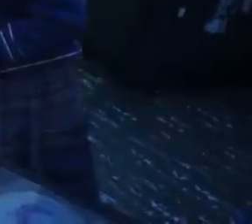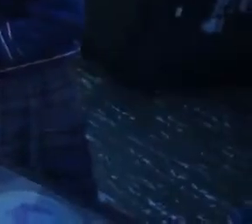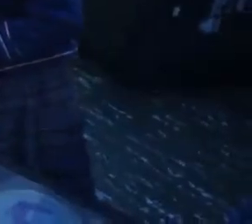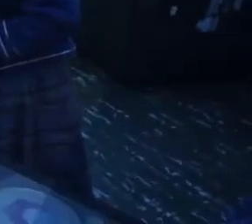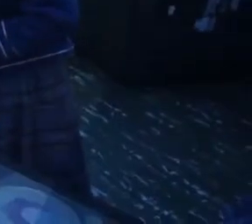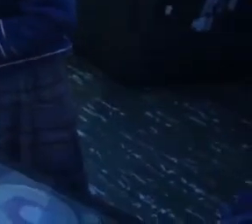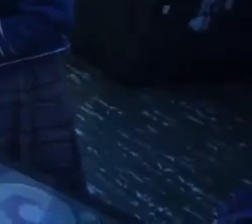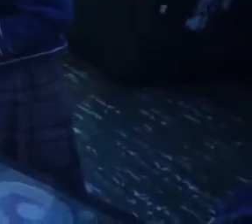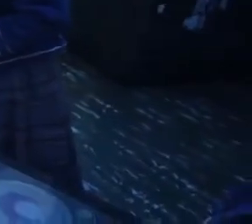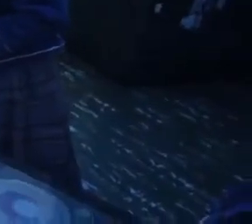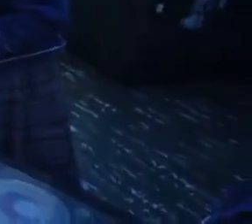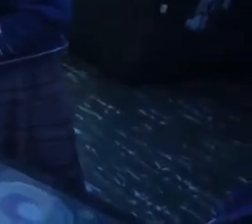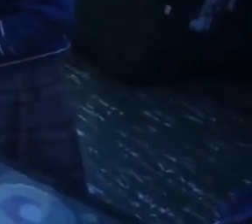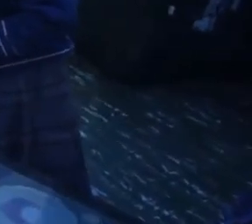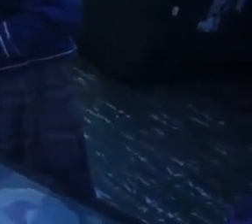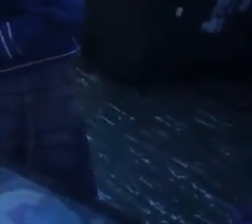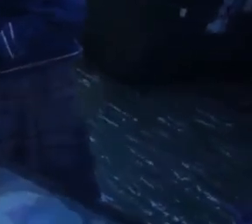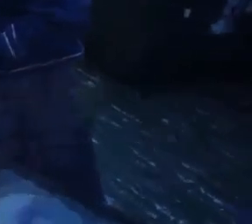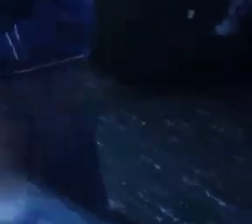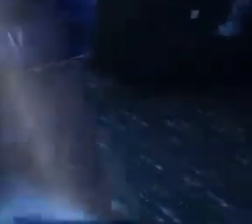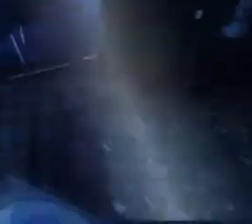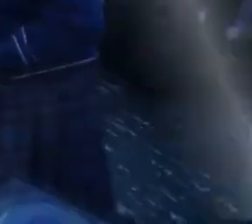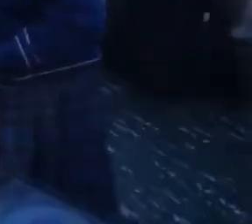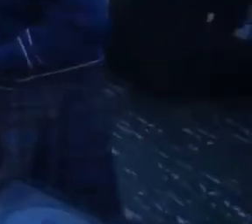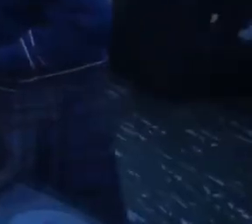Adriana, pues muchísimas gracias.